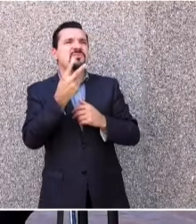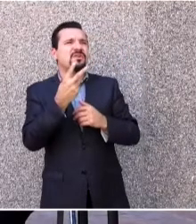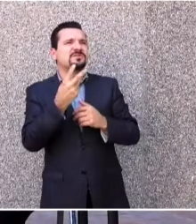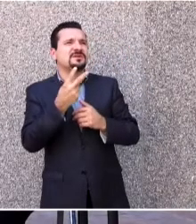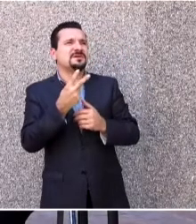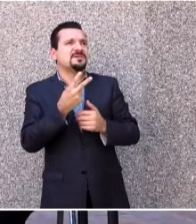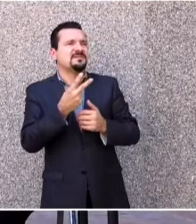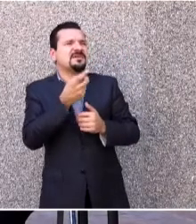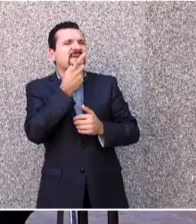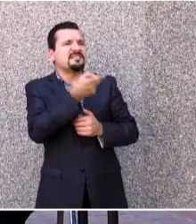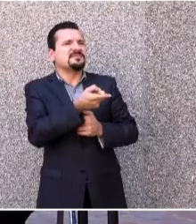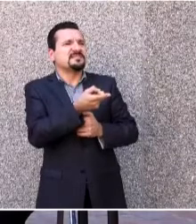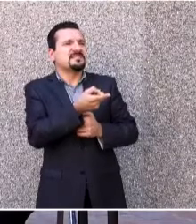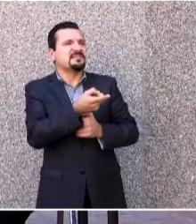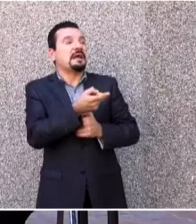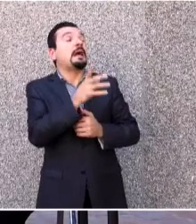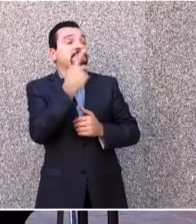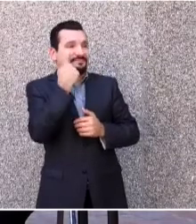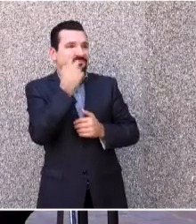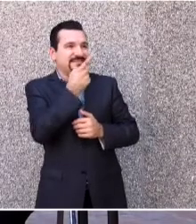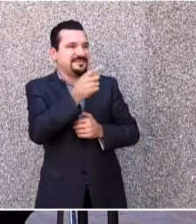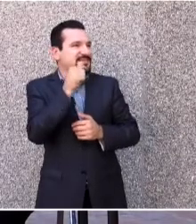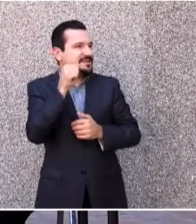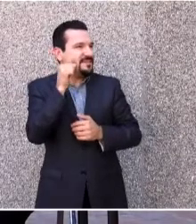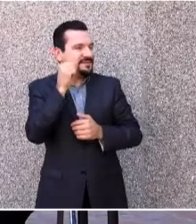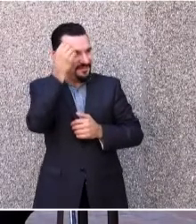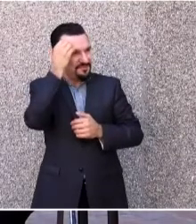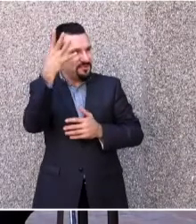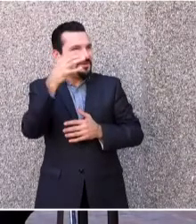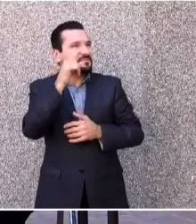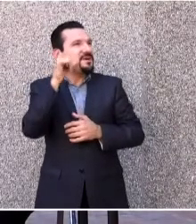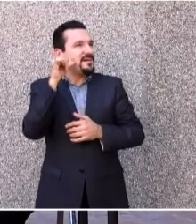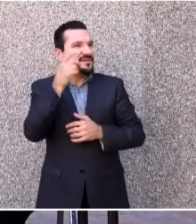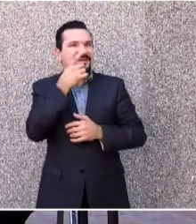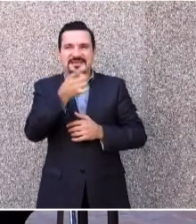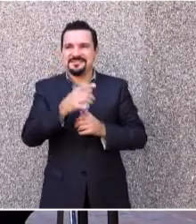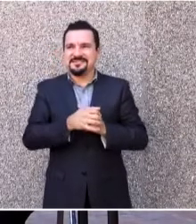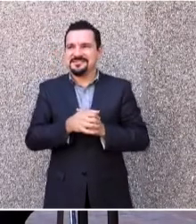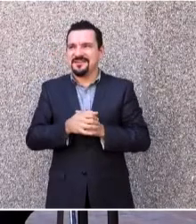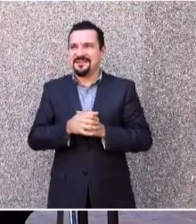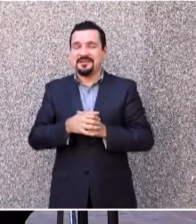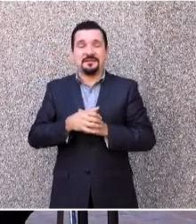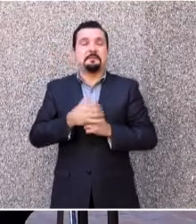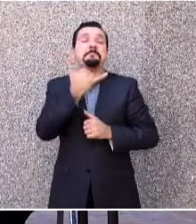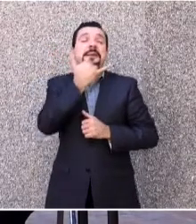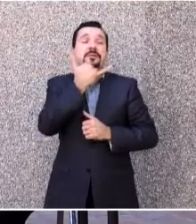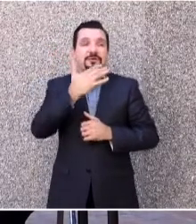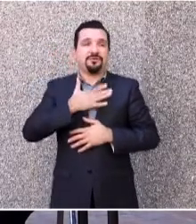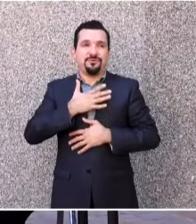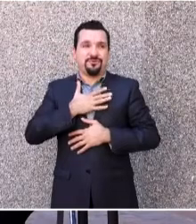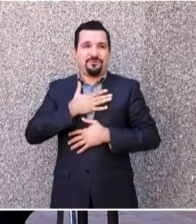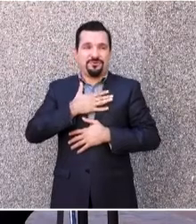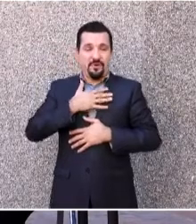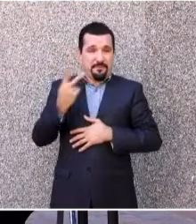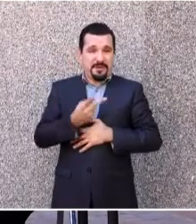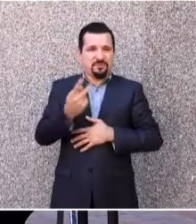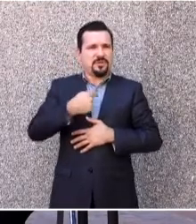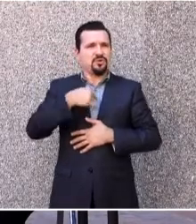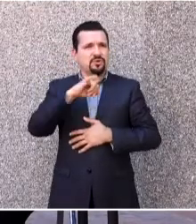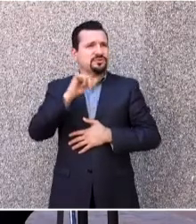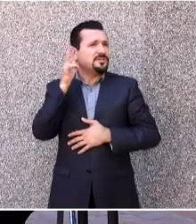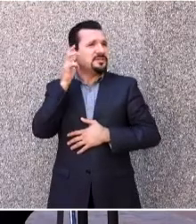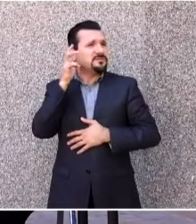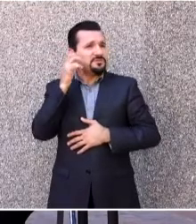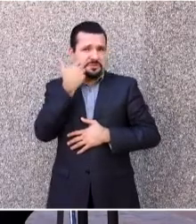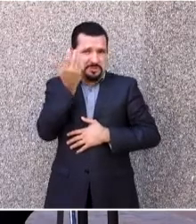escucharlo, decía que, no me acuerdo qué decía, pero discúlpeme. ¿Qué decía usted? Es que no es mi pregunta, ¿eh? Sí lo escuché yo, se